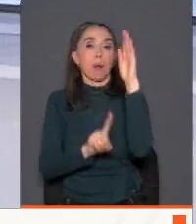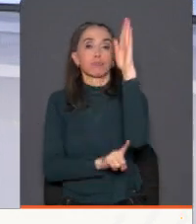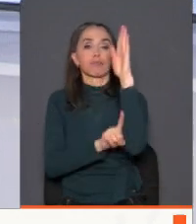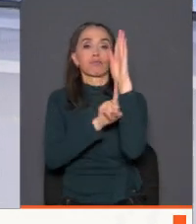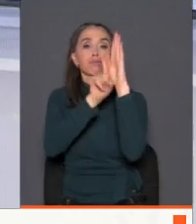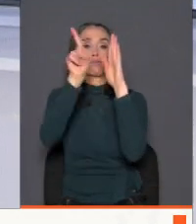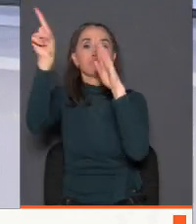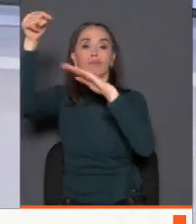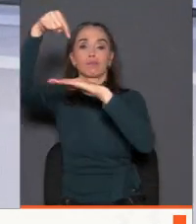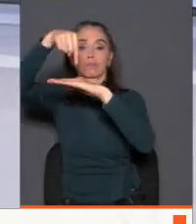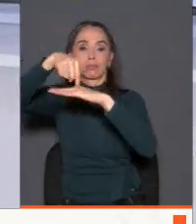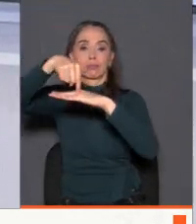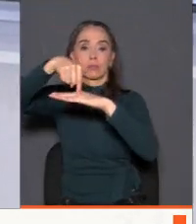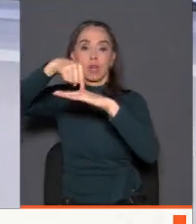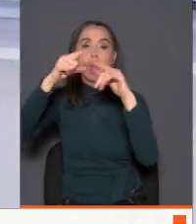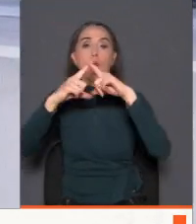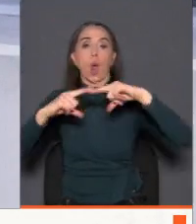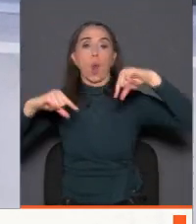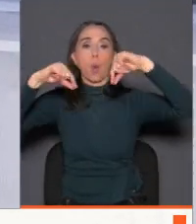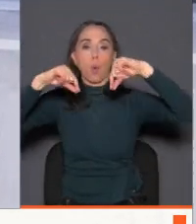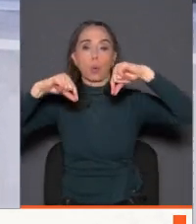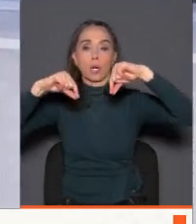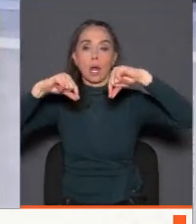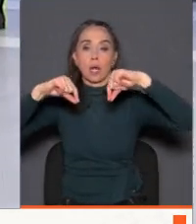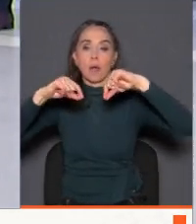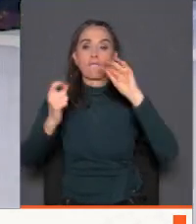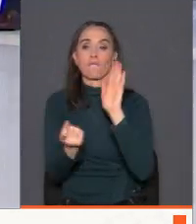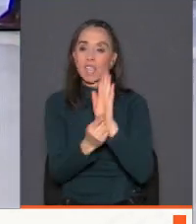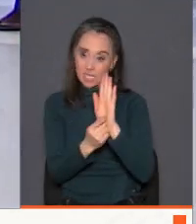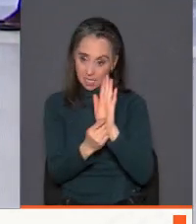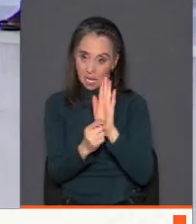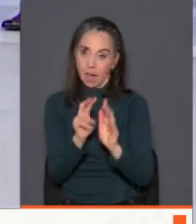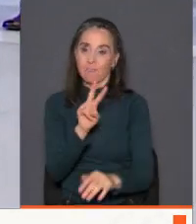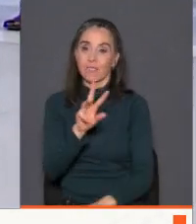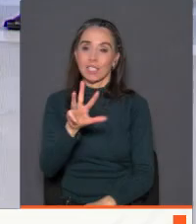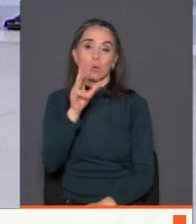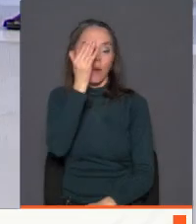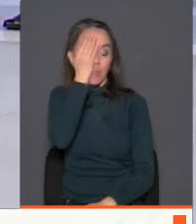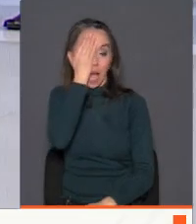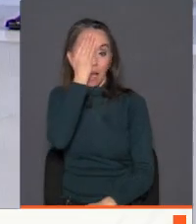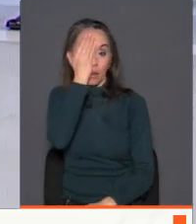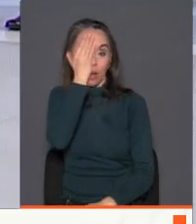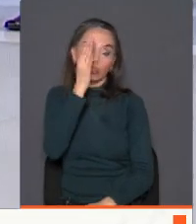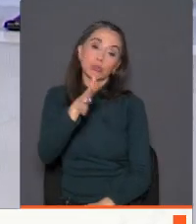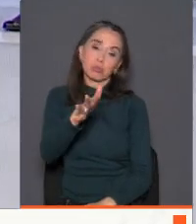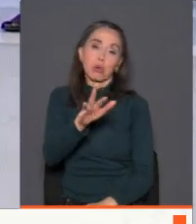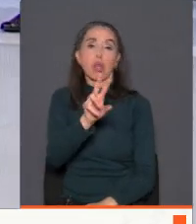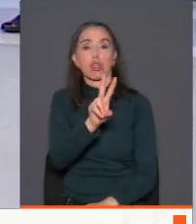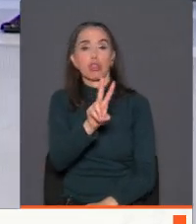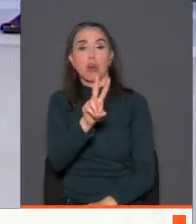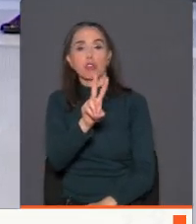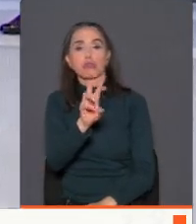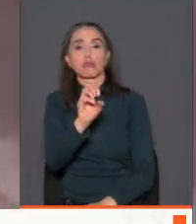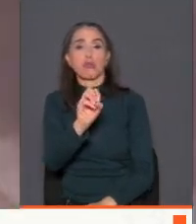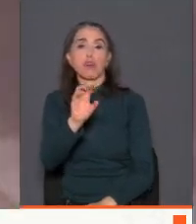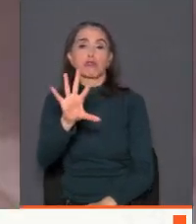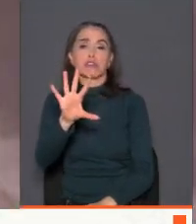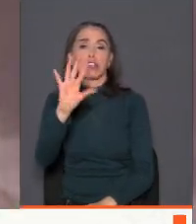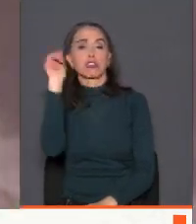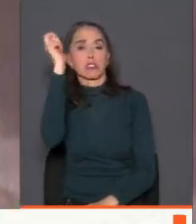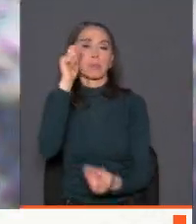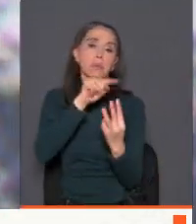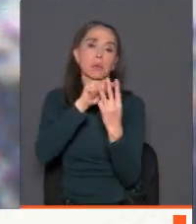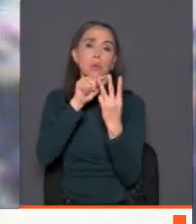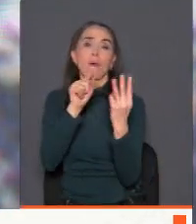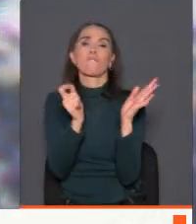Luna. Va a ser, Alfonso, el 29 de agosto o el 2 o el 5 de septiembre. Ya, esas son las fechas por ahora.